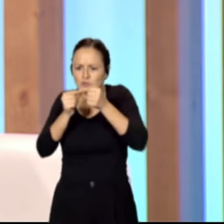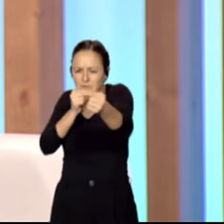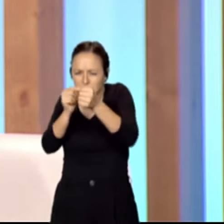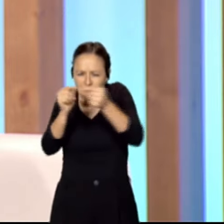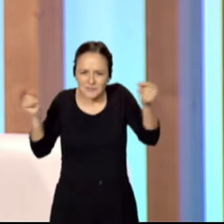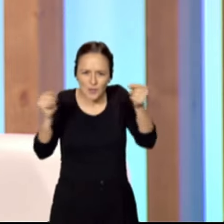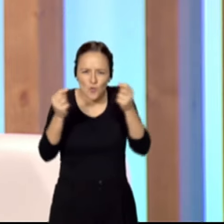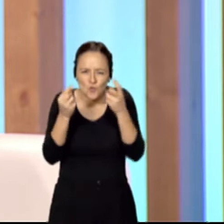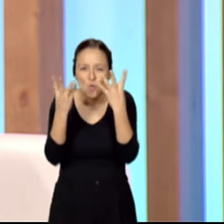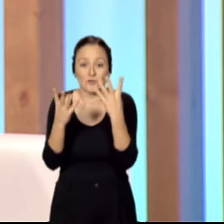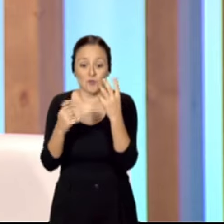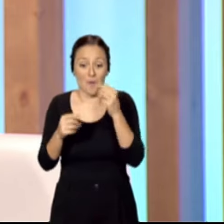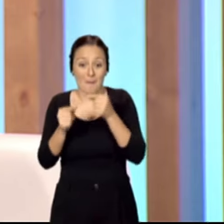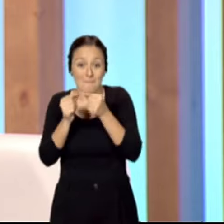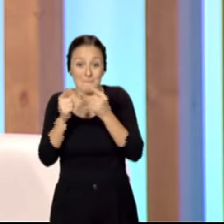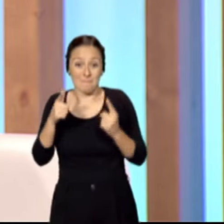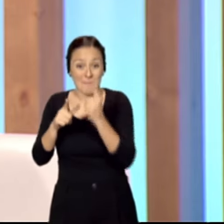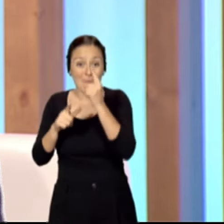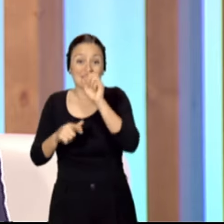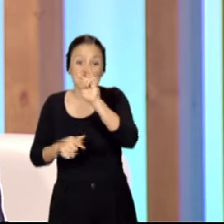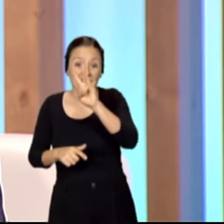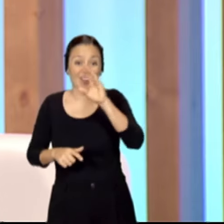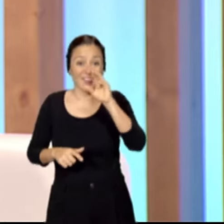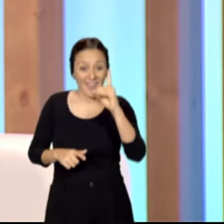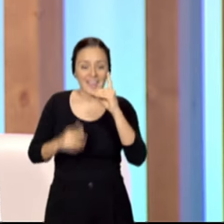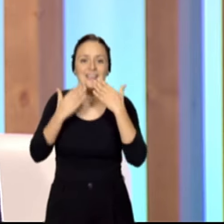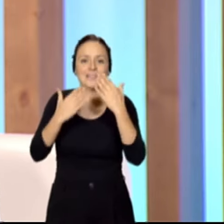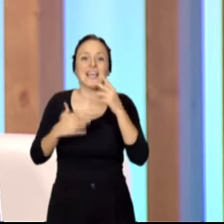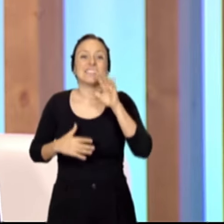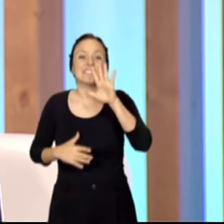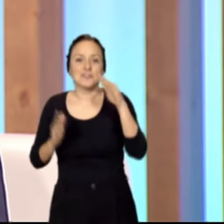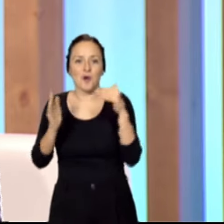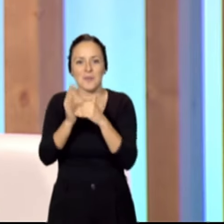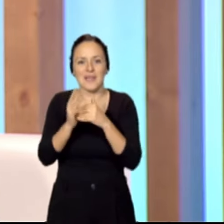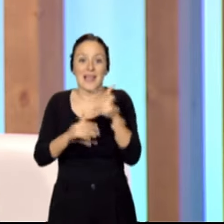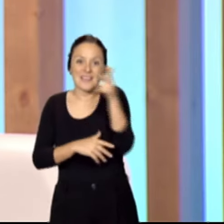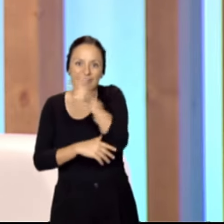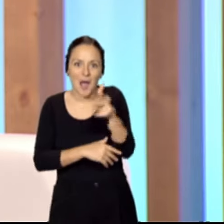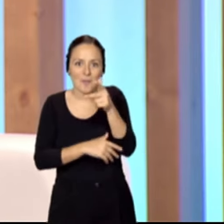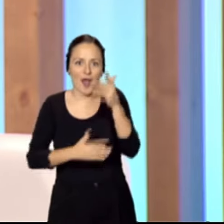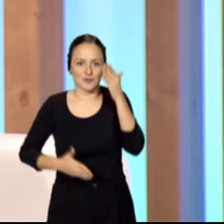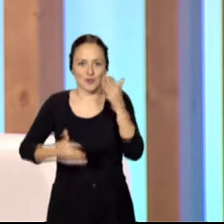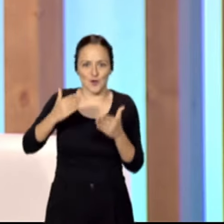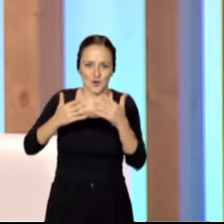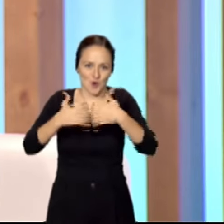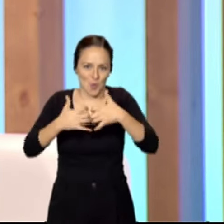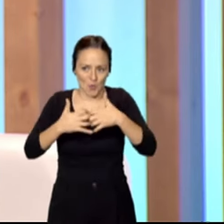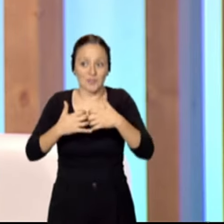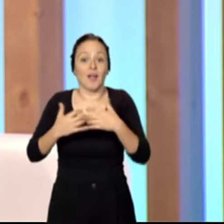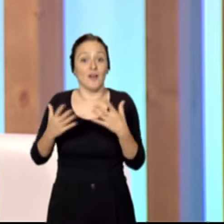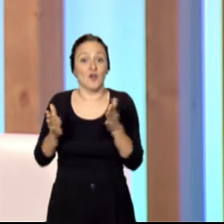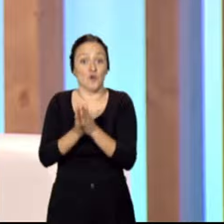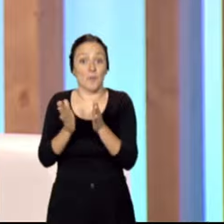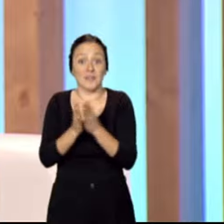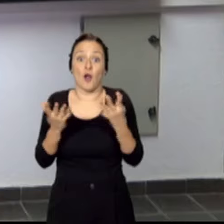compuesto por 5000 cámaras robóticas nuestra compañera Lidia Lorenzo ha estado con uno de los